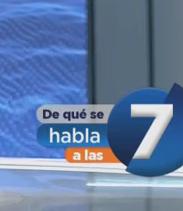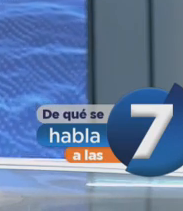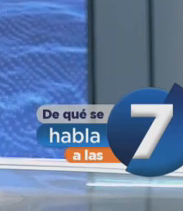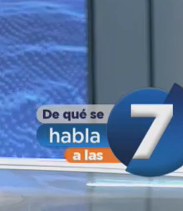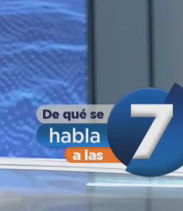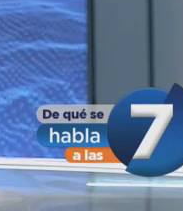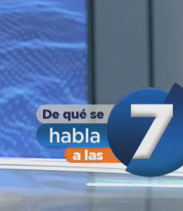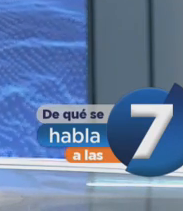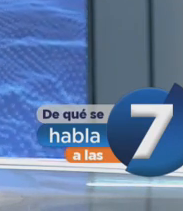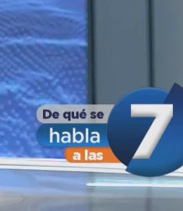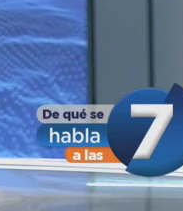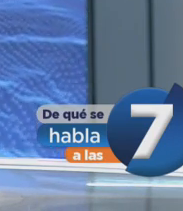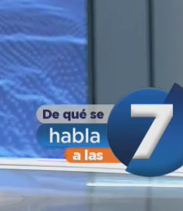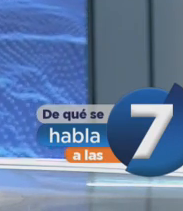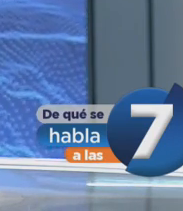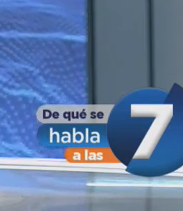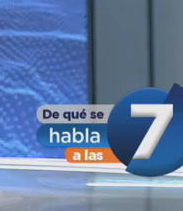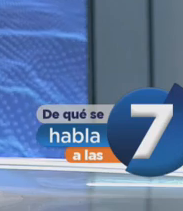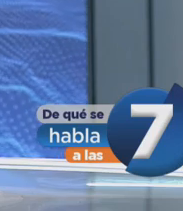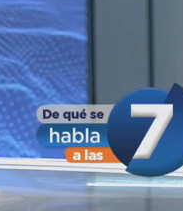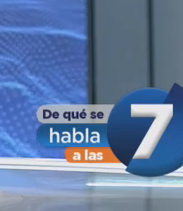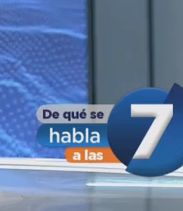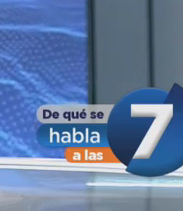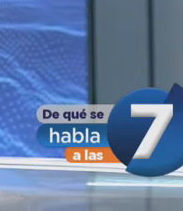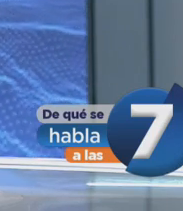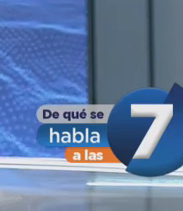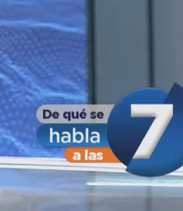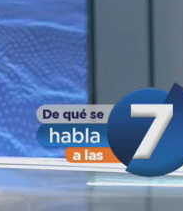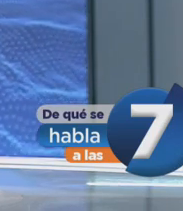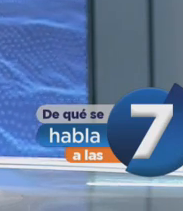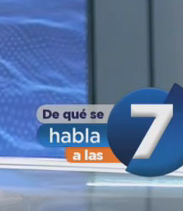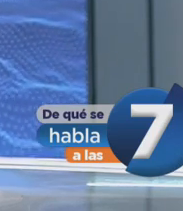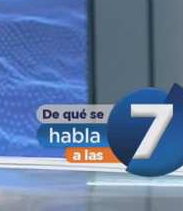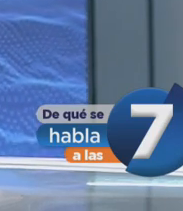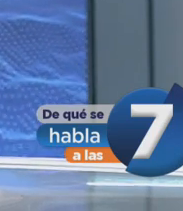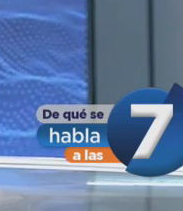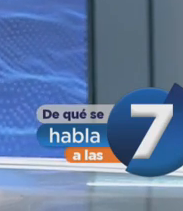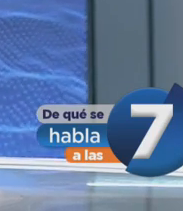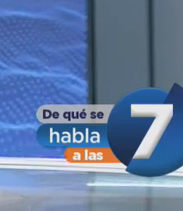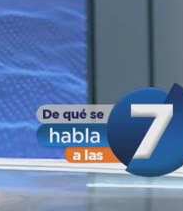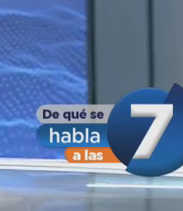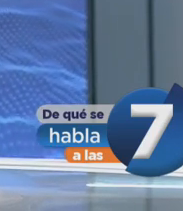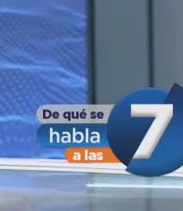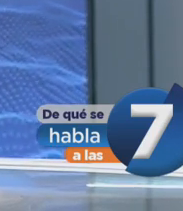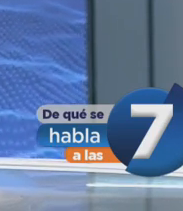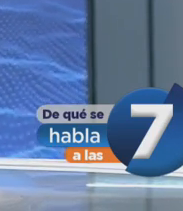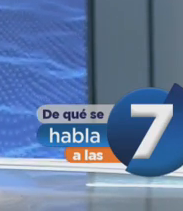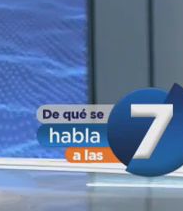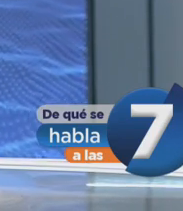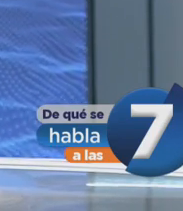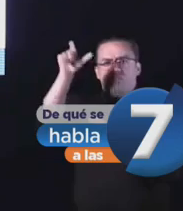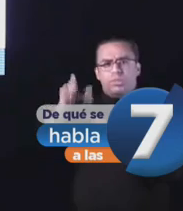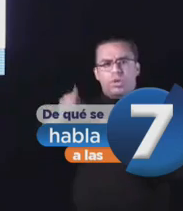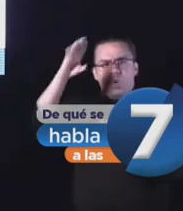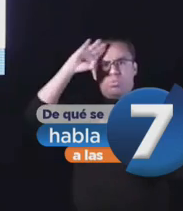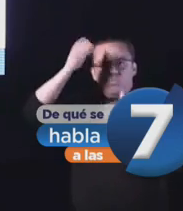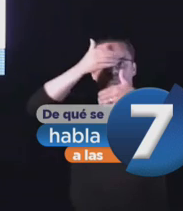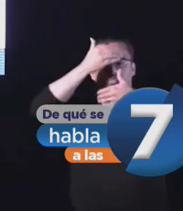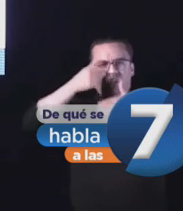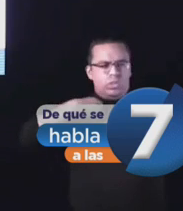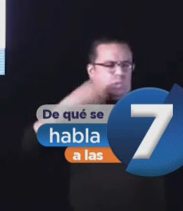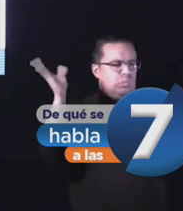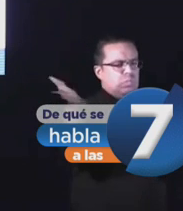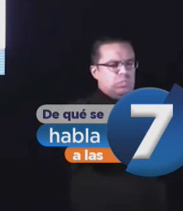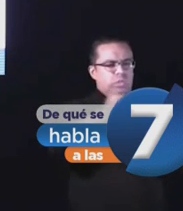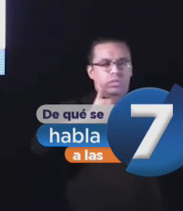pues resaltó la presencia de víctimas y victimarios que de esta forma podrán buscar sanar su dolor. Queremos que